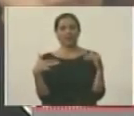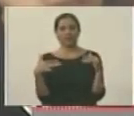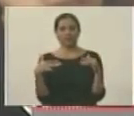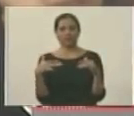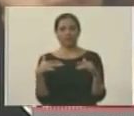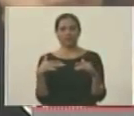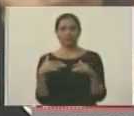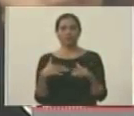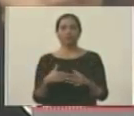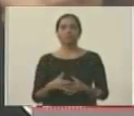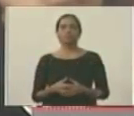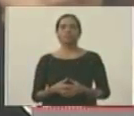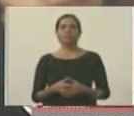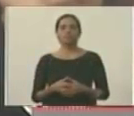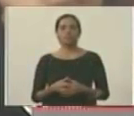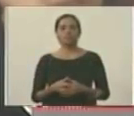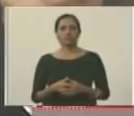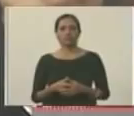de